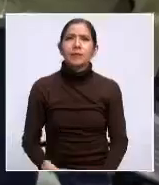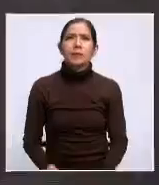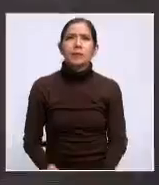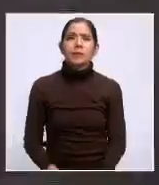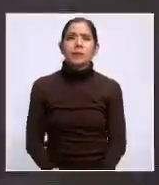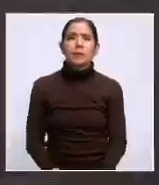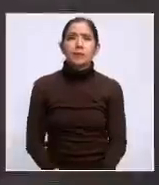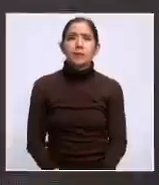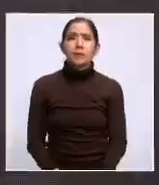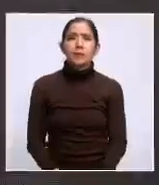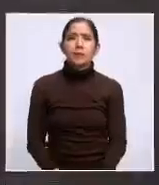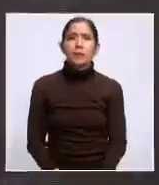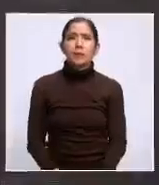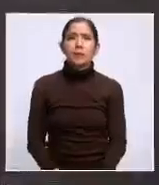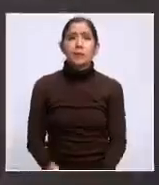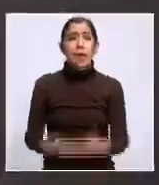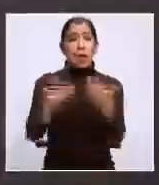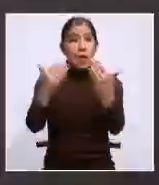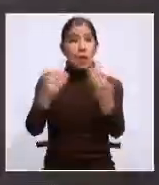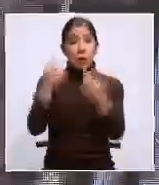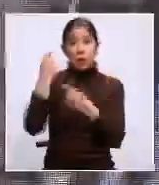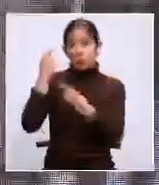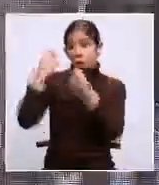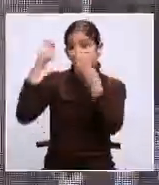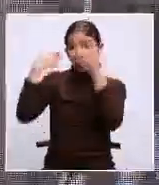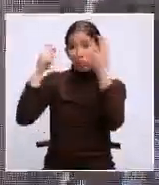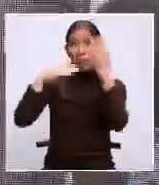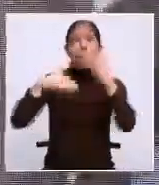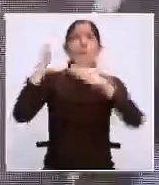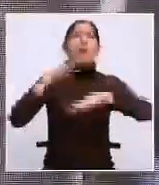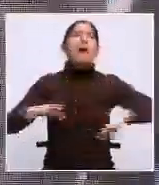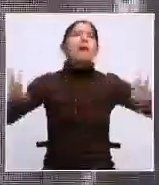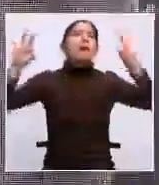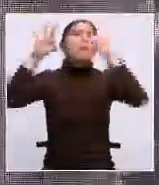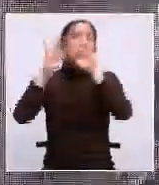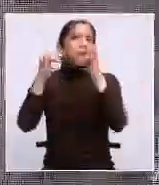Estamos revisando los temas más destacados en esta primera mitad de jornada.